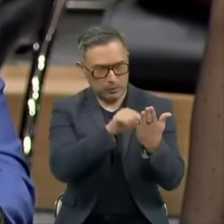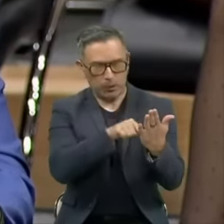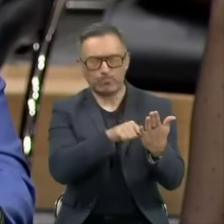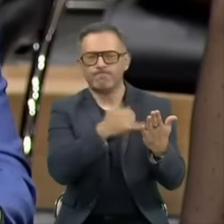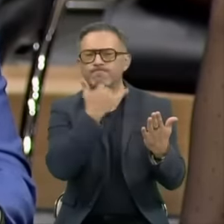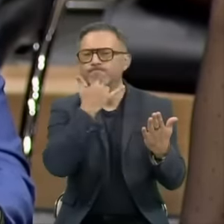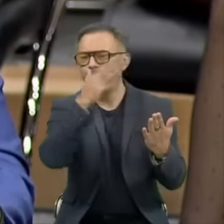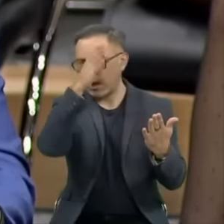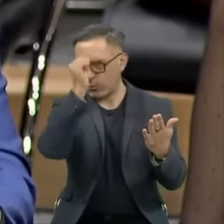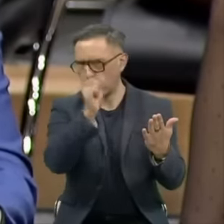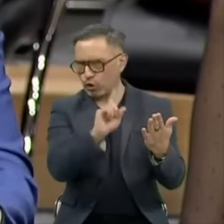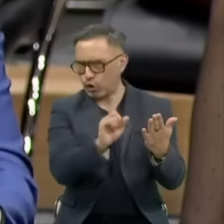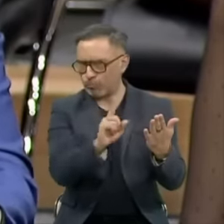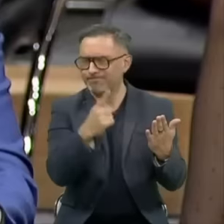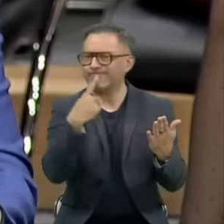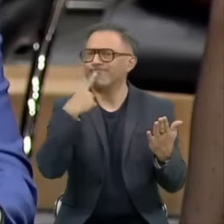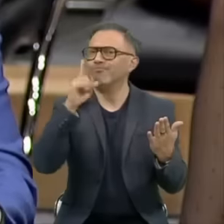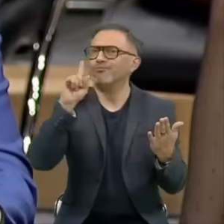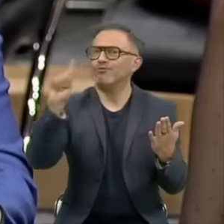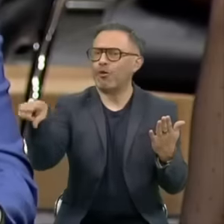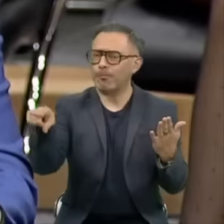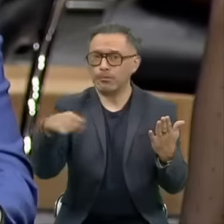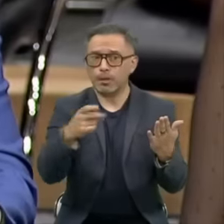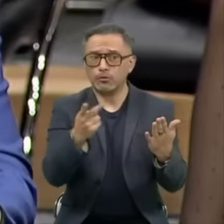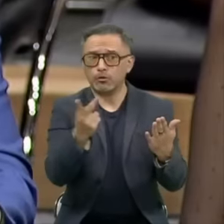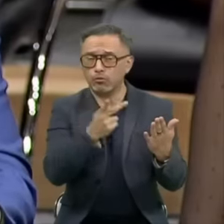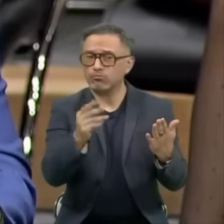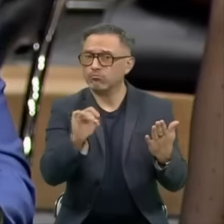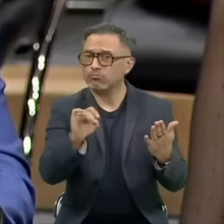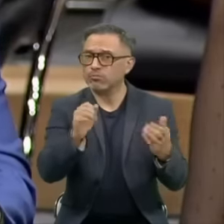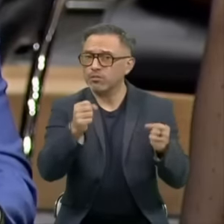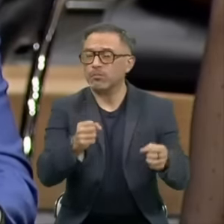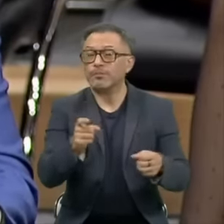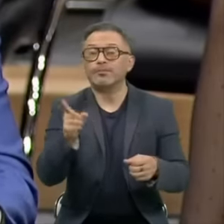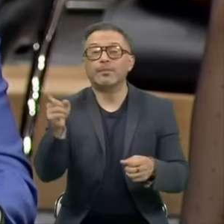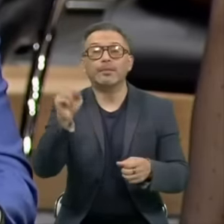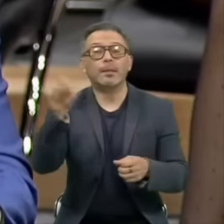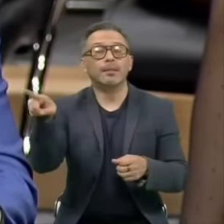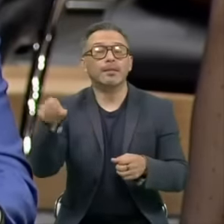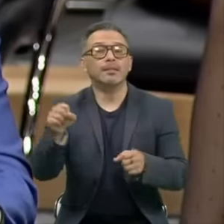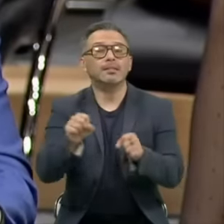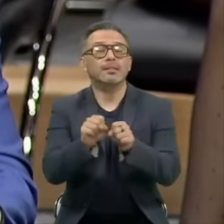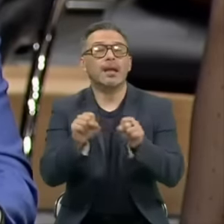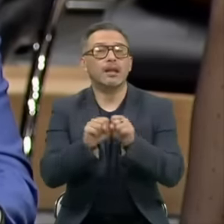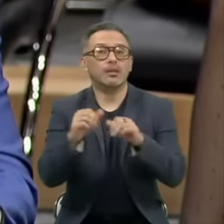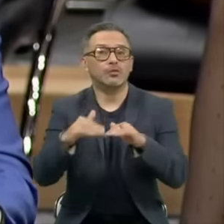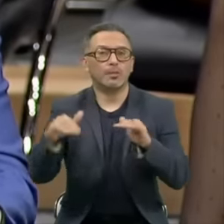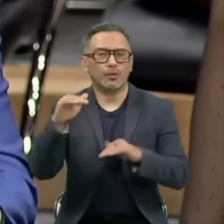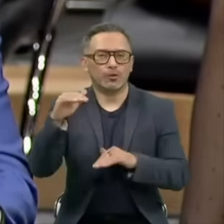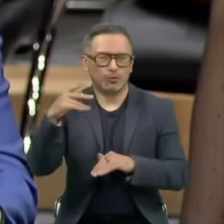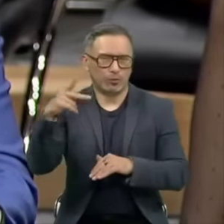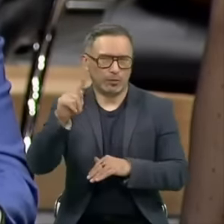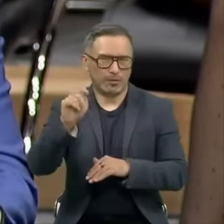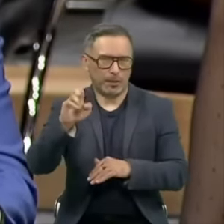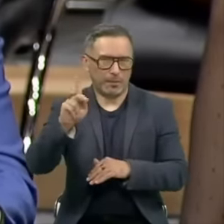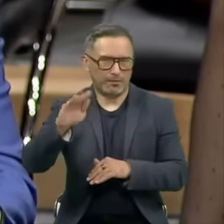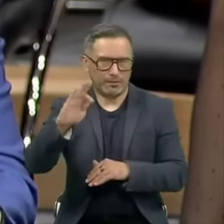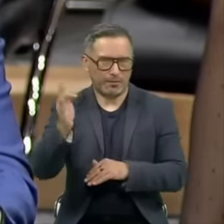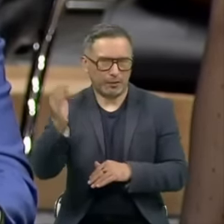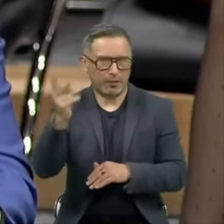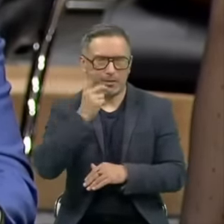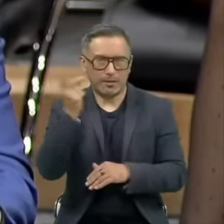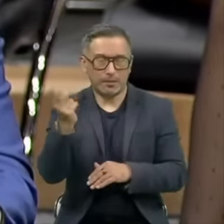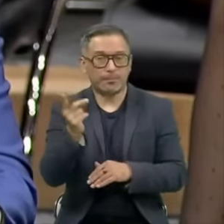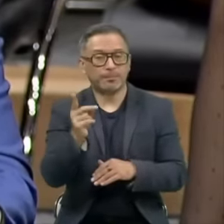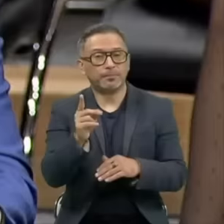bien es cierto, se confirmaron dichos actos, también es cierto que la Sala Superior del Tribunal Electoral de la Federación estableció que el momento